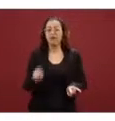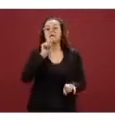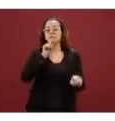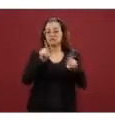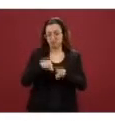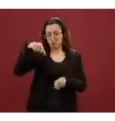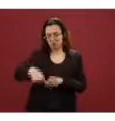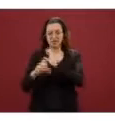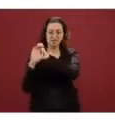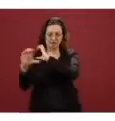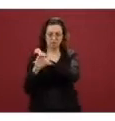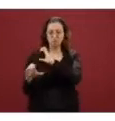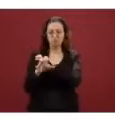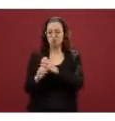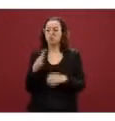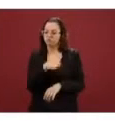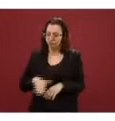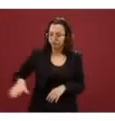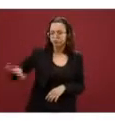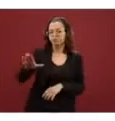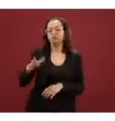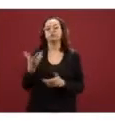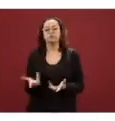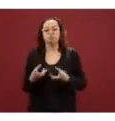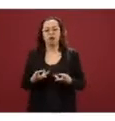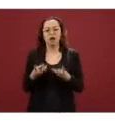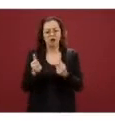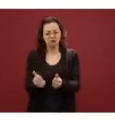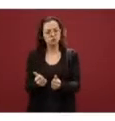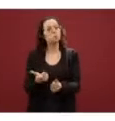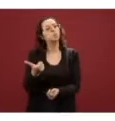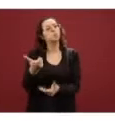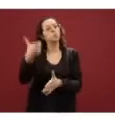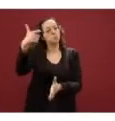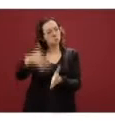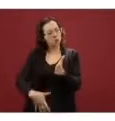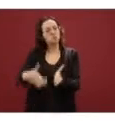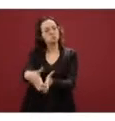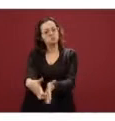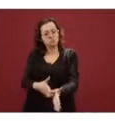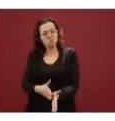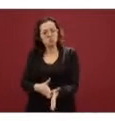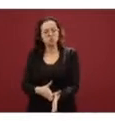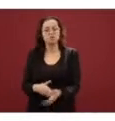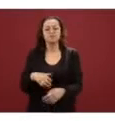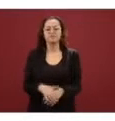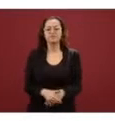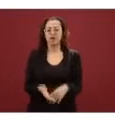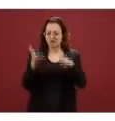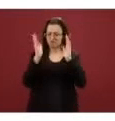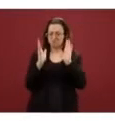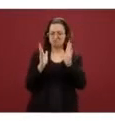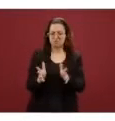terrestre. Avanza igualmente por arriba de lo programado en un gasto financiero bajo y se encuentra al frente de lo que es la zona de